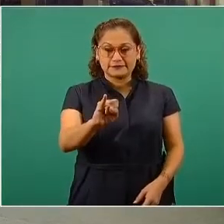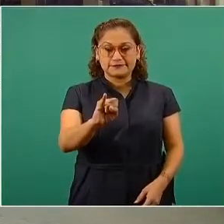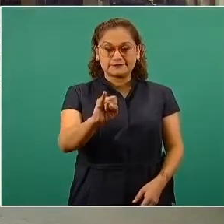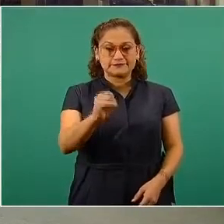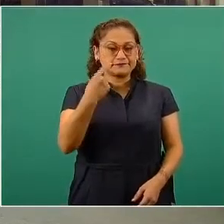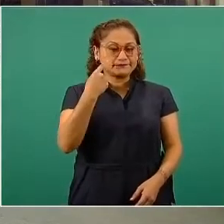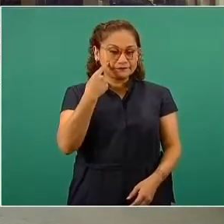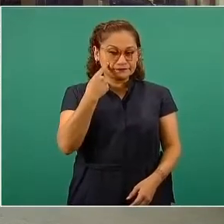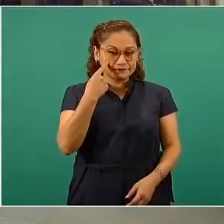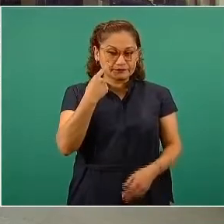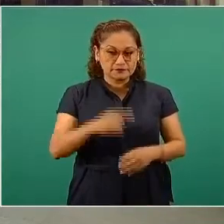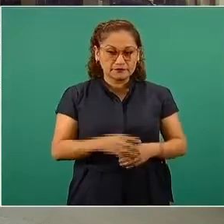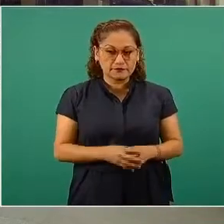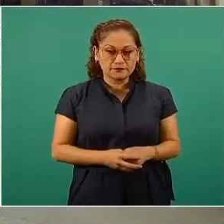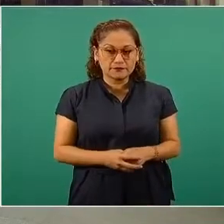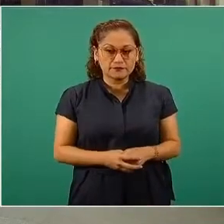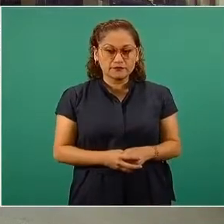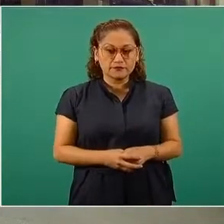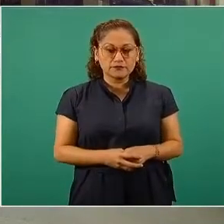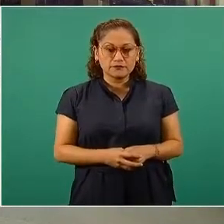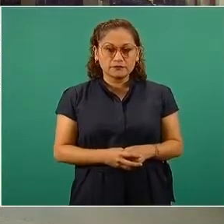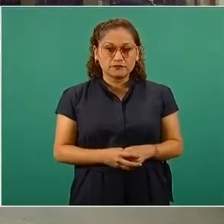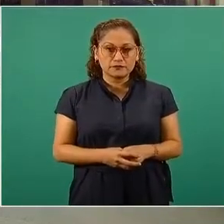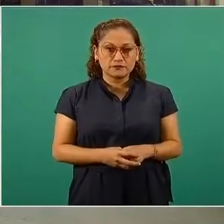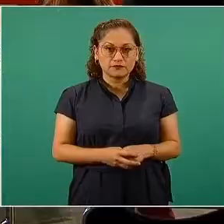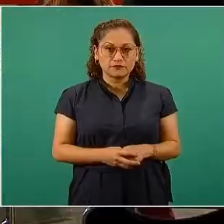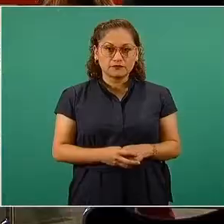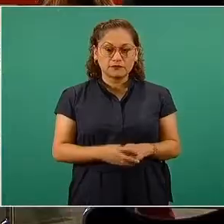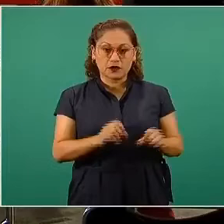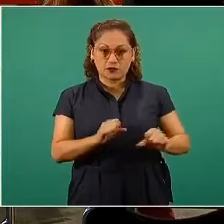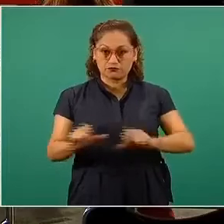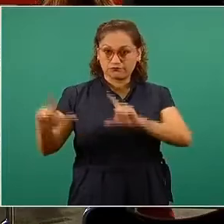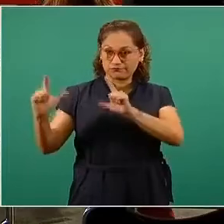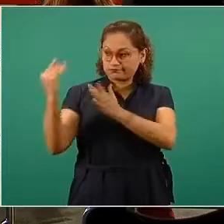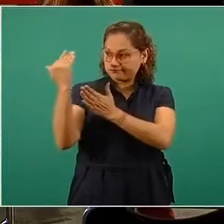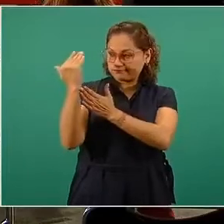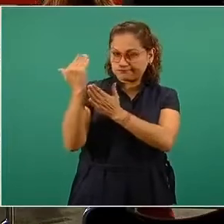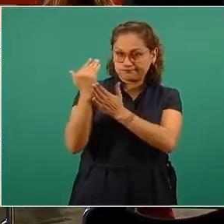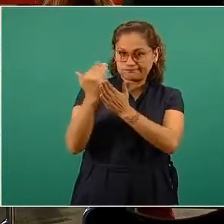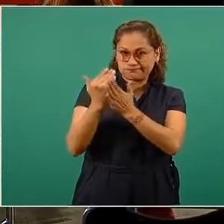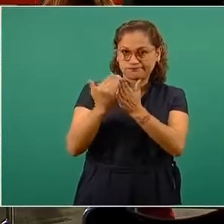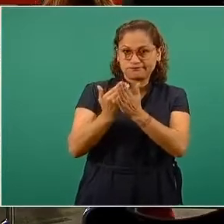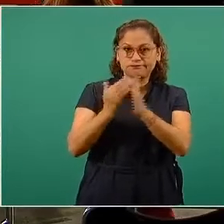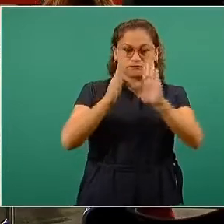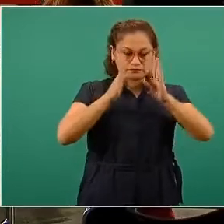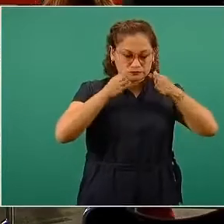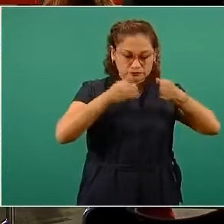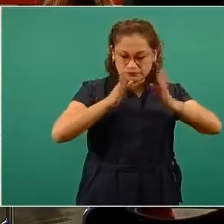estos son algunos de los esquemas que se iniciaron